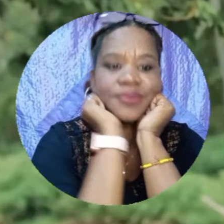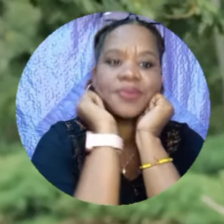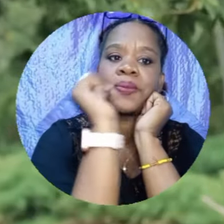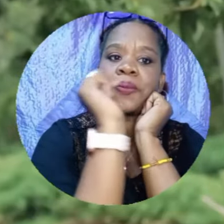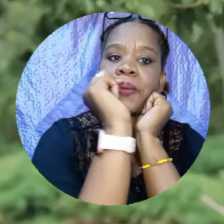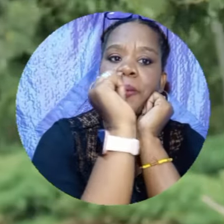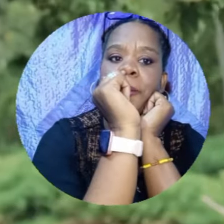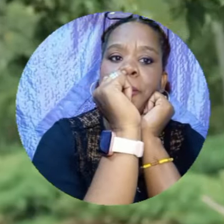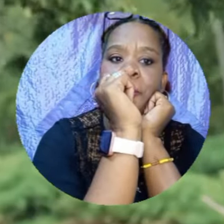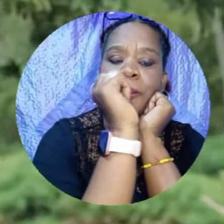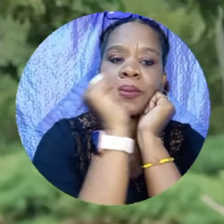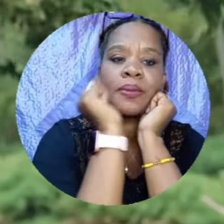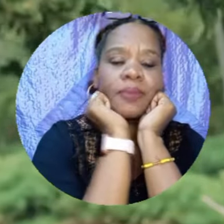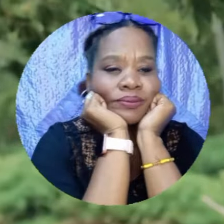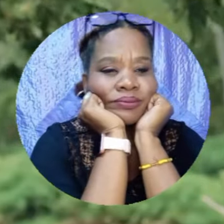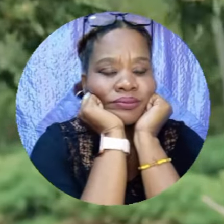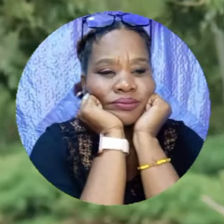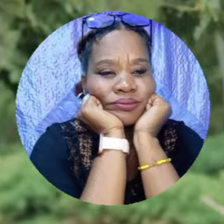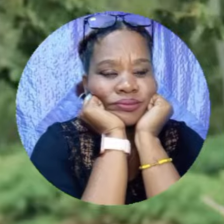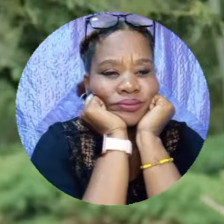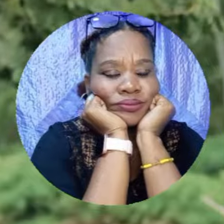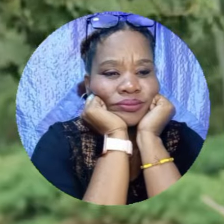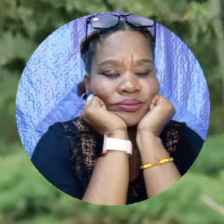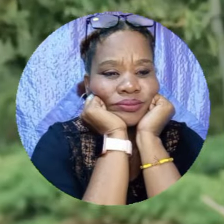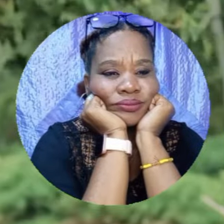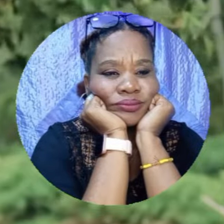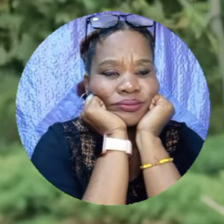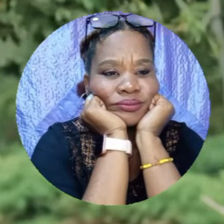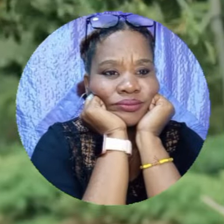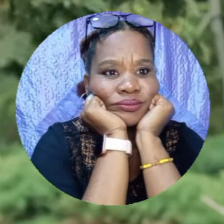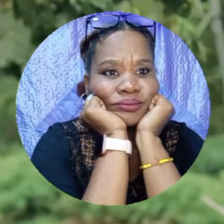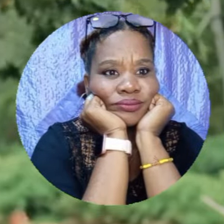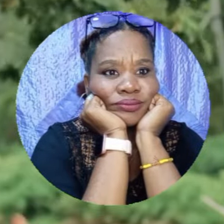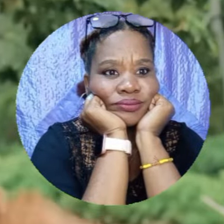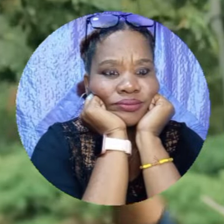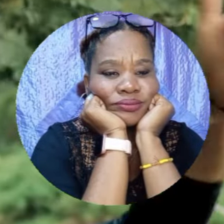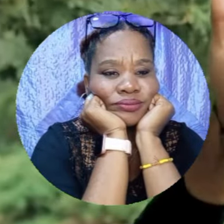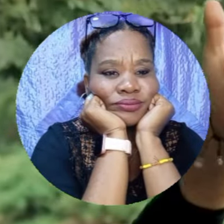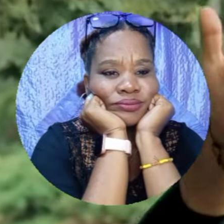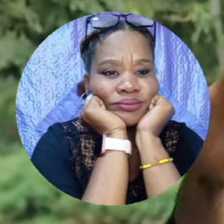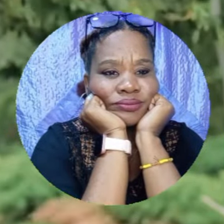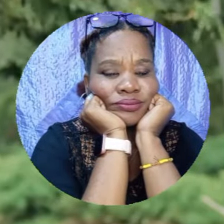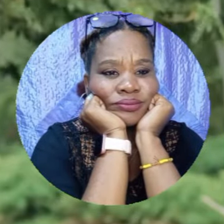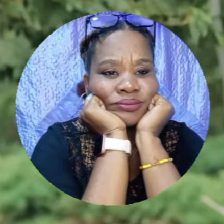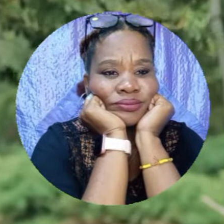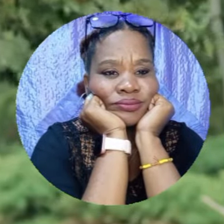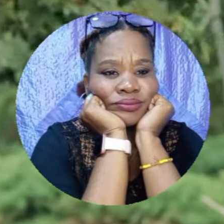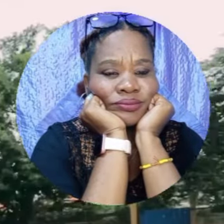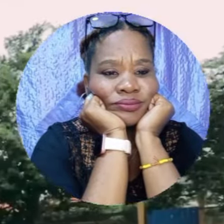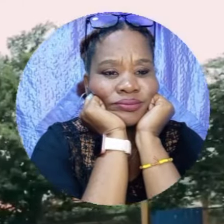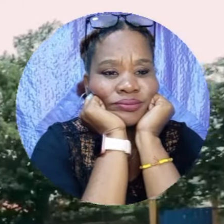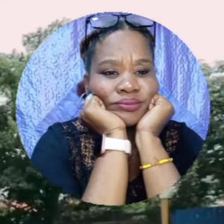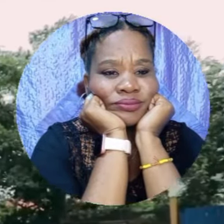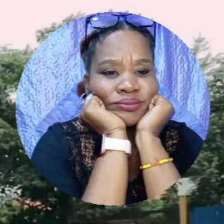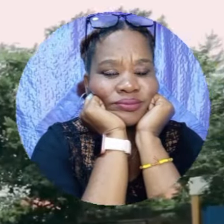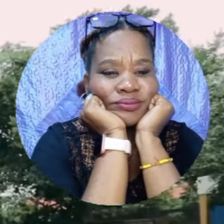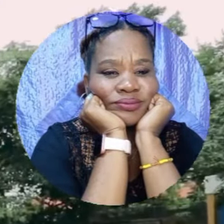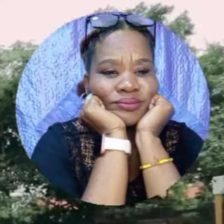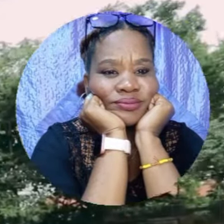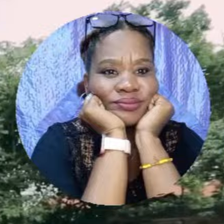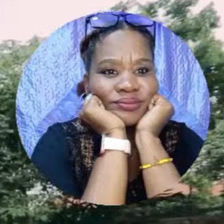rutas nuevas de tubing en Jarabacoa. La que además hoy es como que la más familiar, la más tranquila. Hay una súper aventurera para los que quieran brincar y gozar